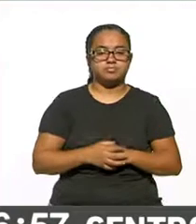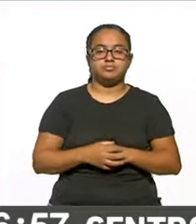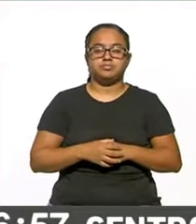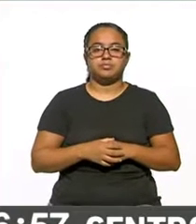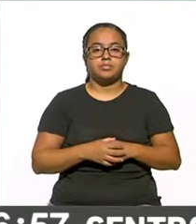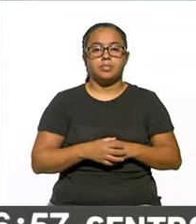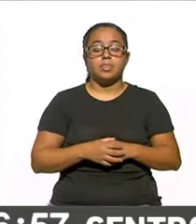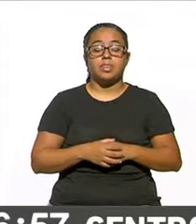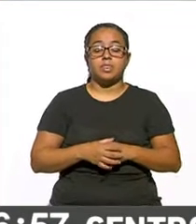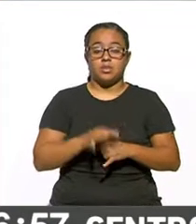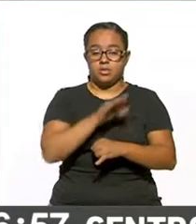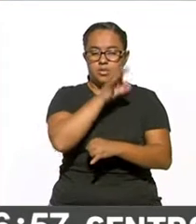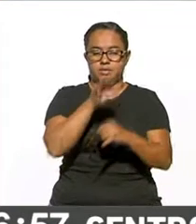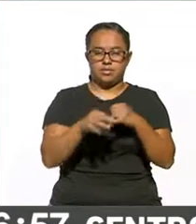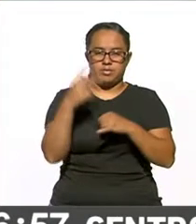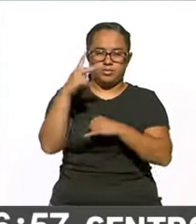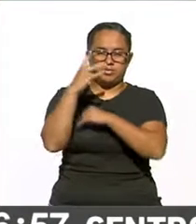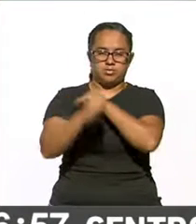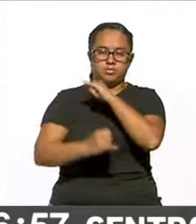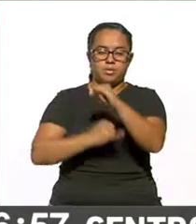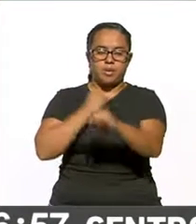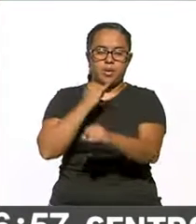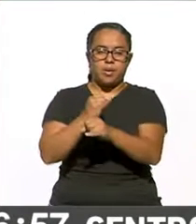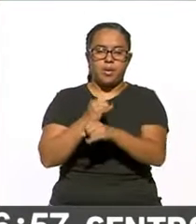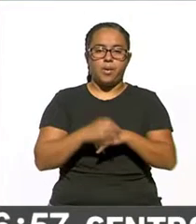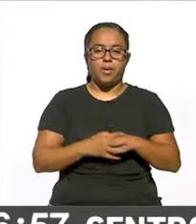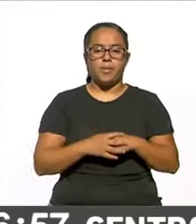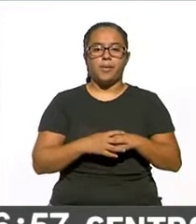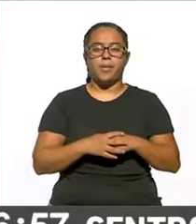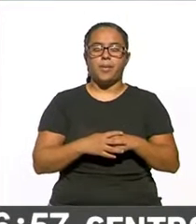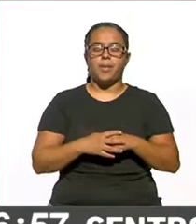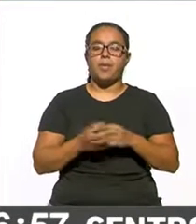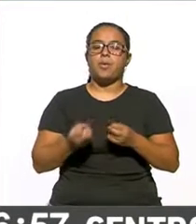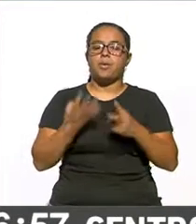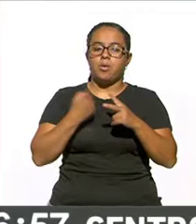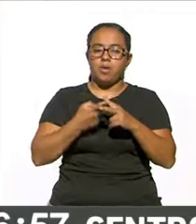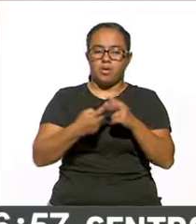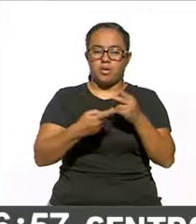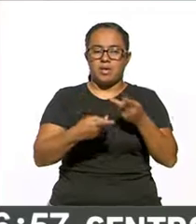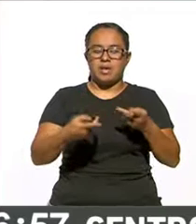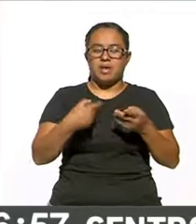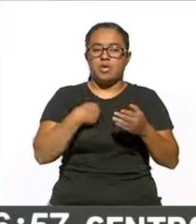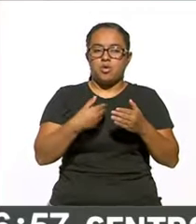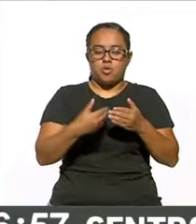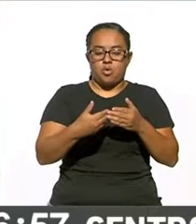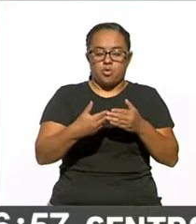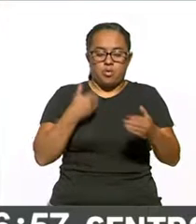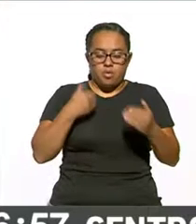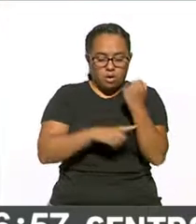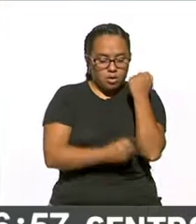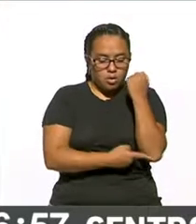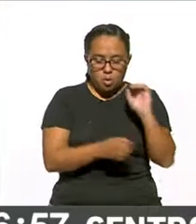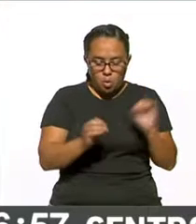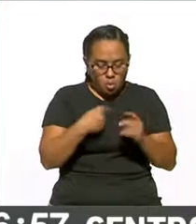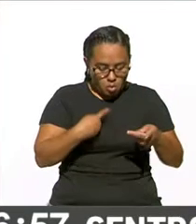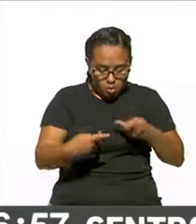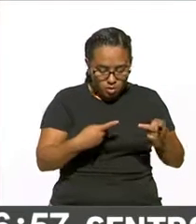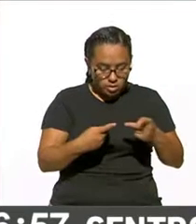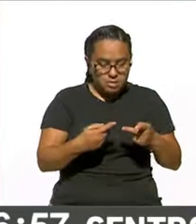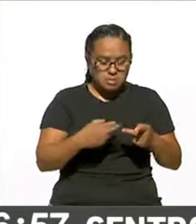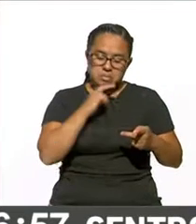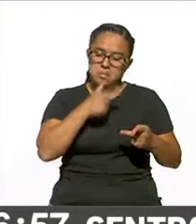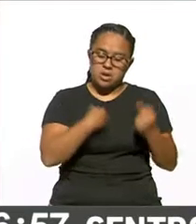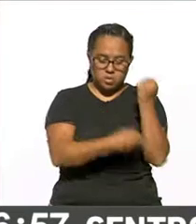Finalmente, Lupita, si lo vemos a nivel internacional, las tasas de embarazo no planeado y aborto en un mapa